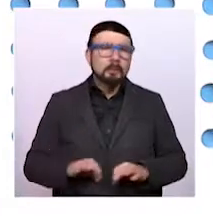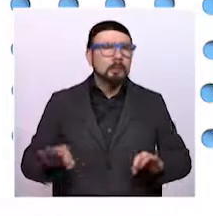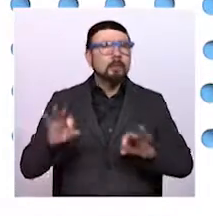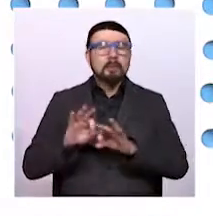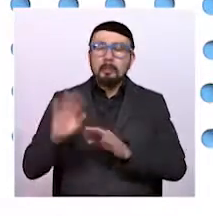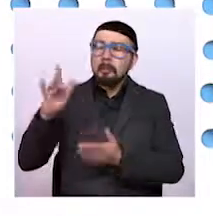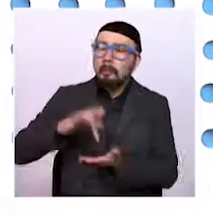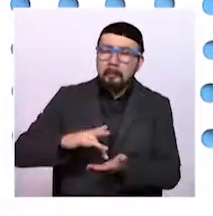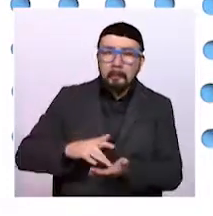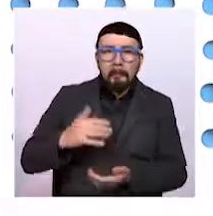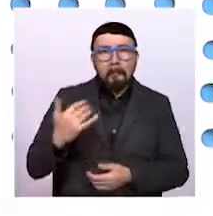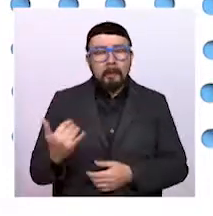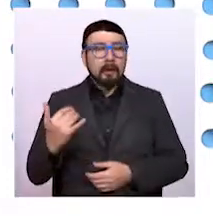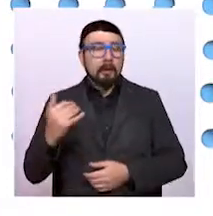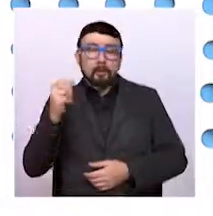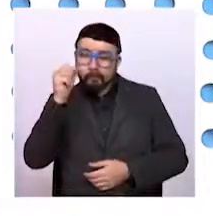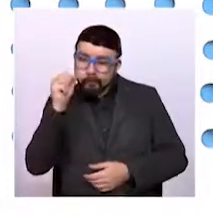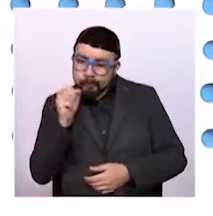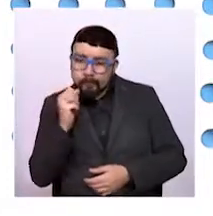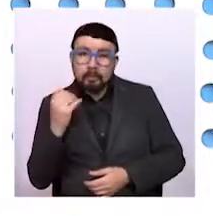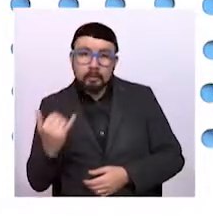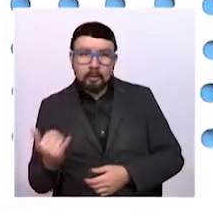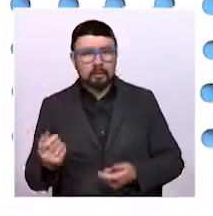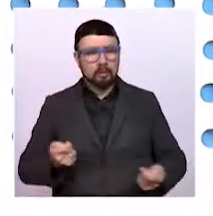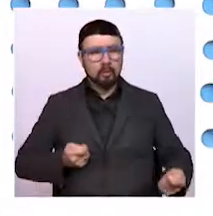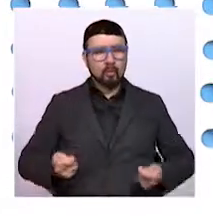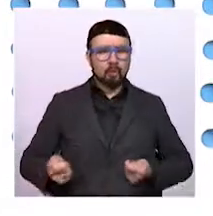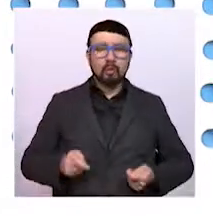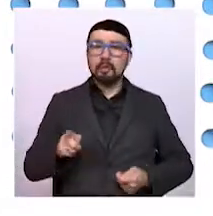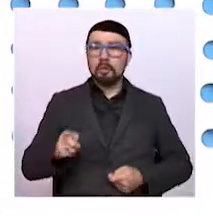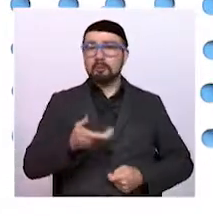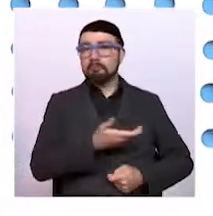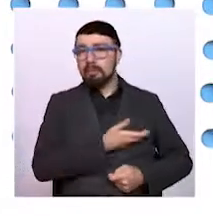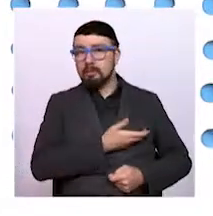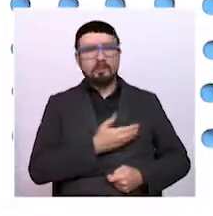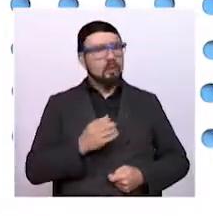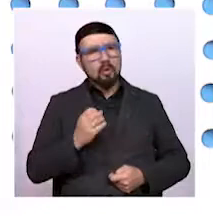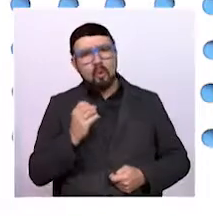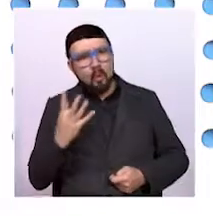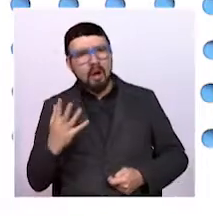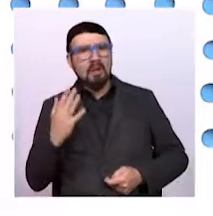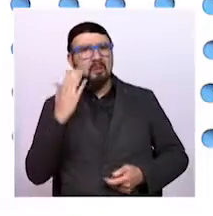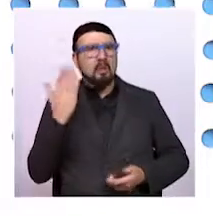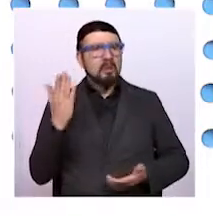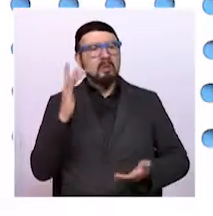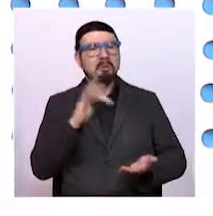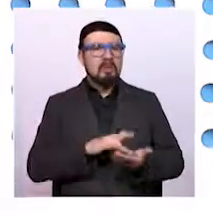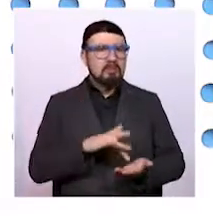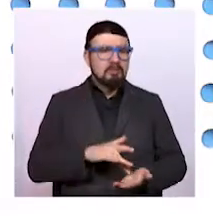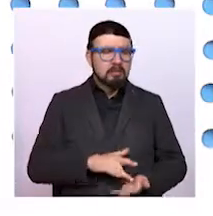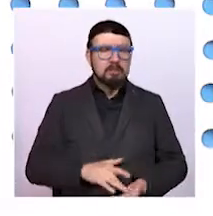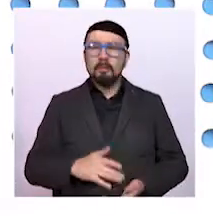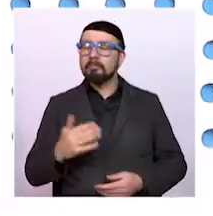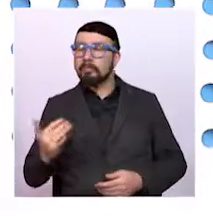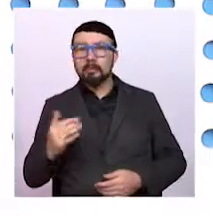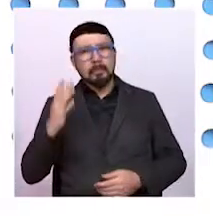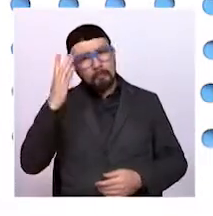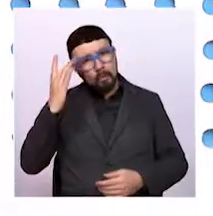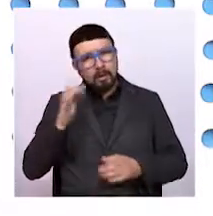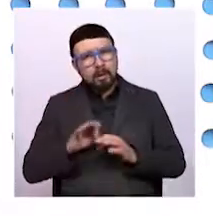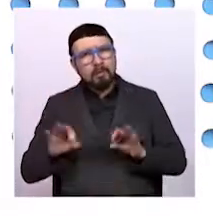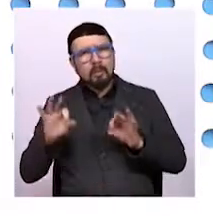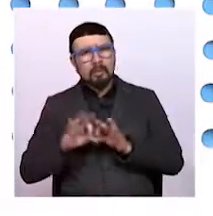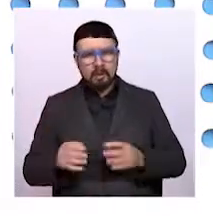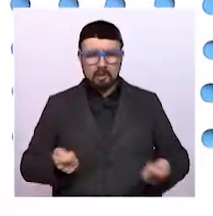y son esos controles que se debe hacer una mamá cuántos son cada cuánto por qué son tan importantes estos controles y